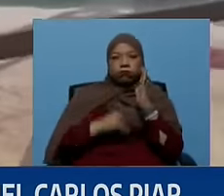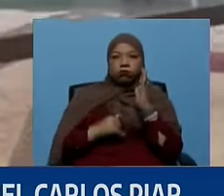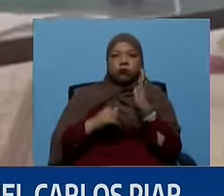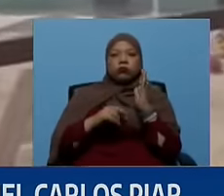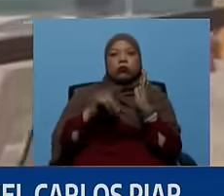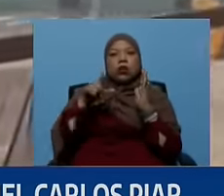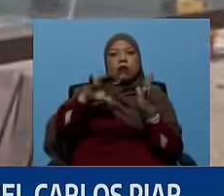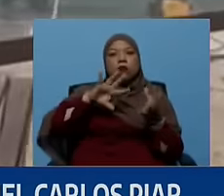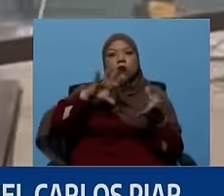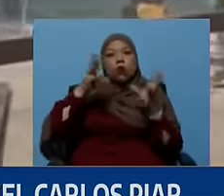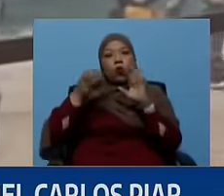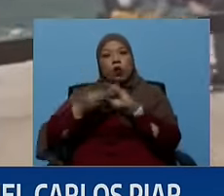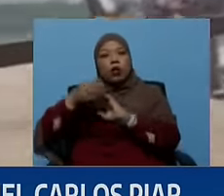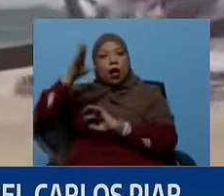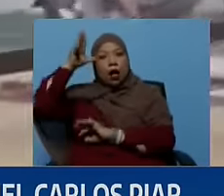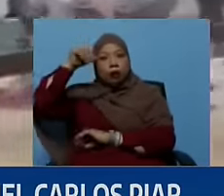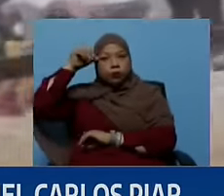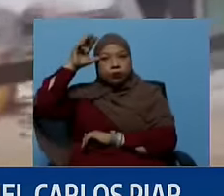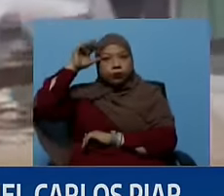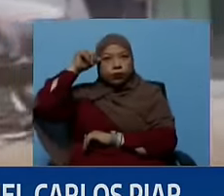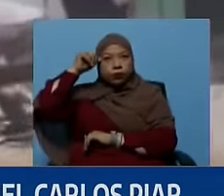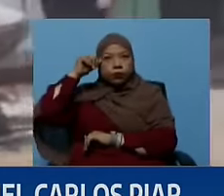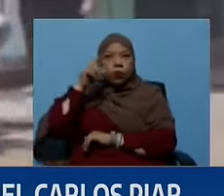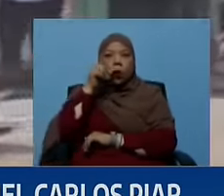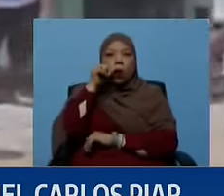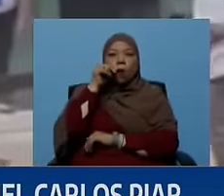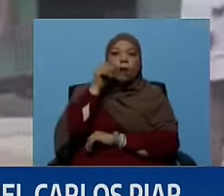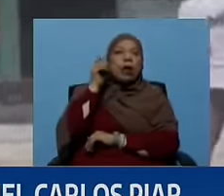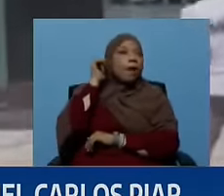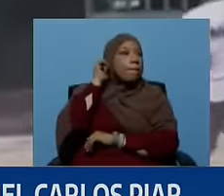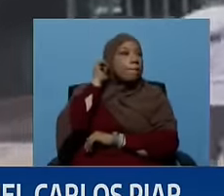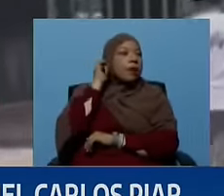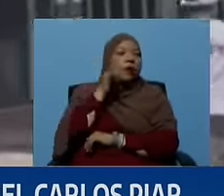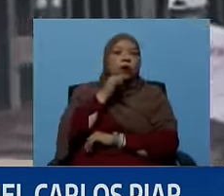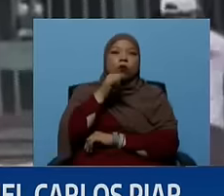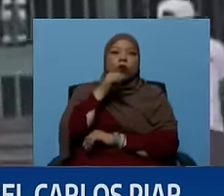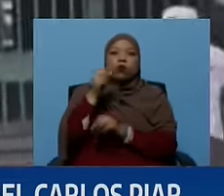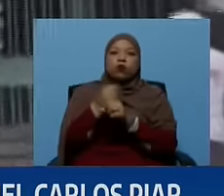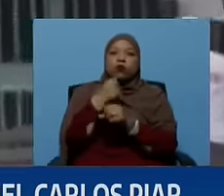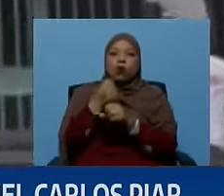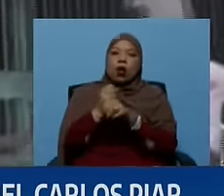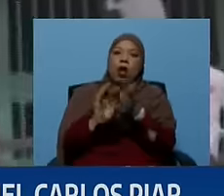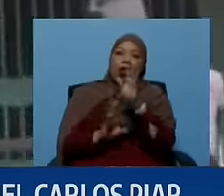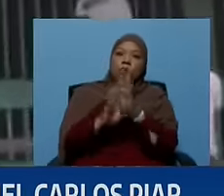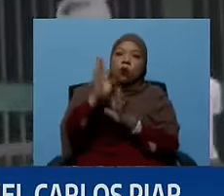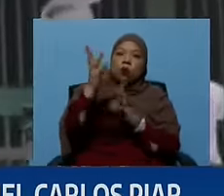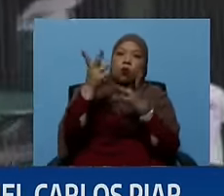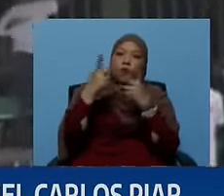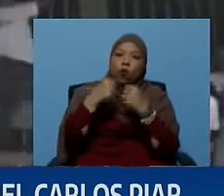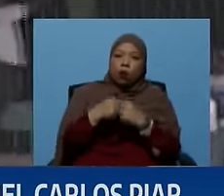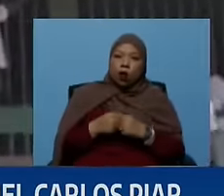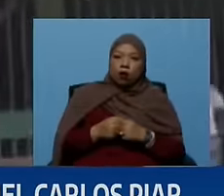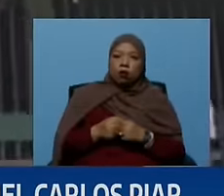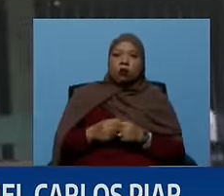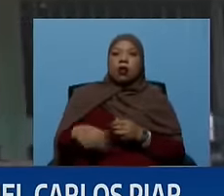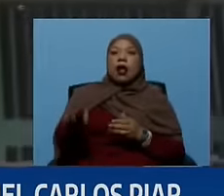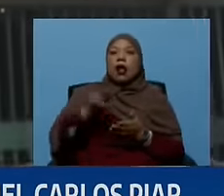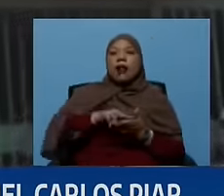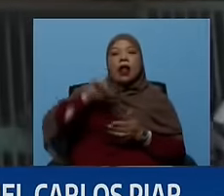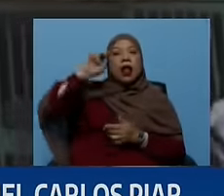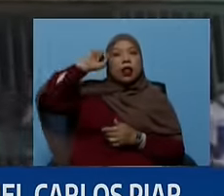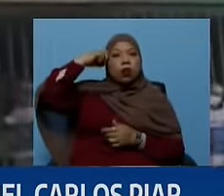la rehabilitación de baños tanto de hembras y varones es hay un gran Avance en cuanto a esto recordemos